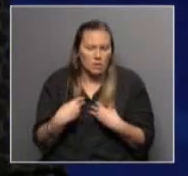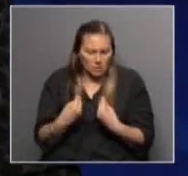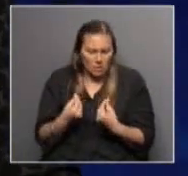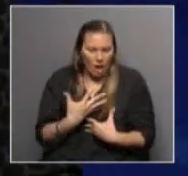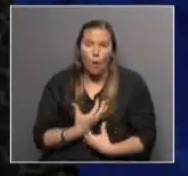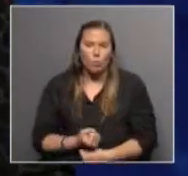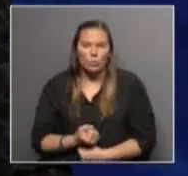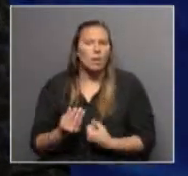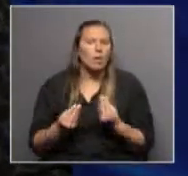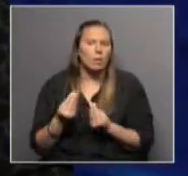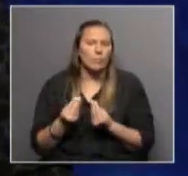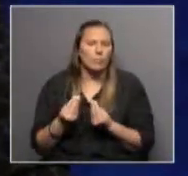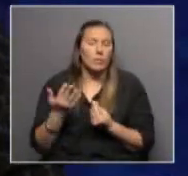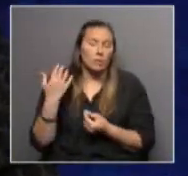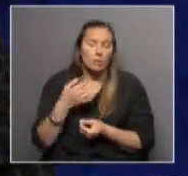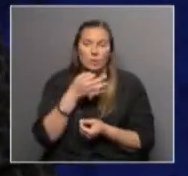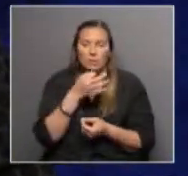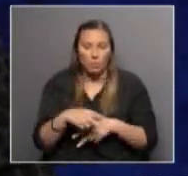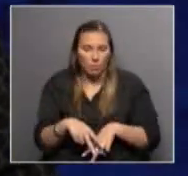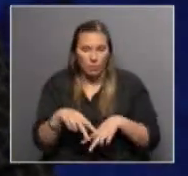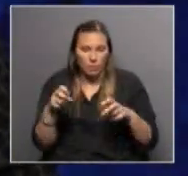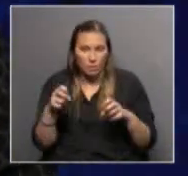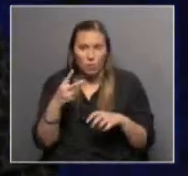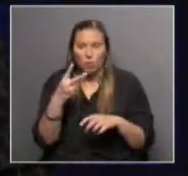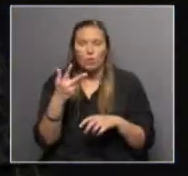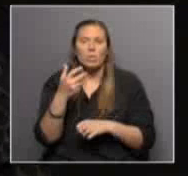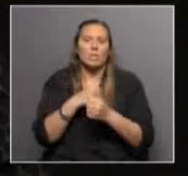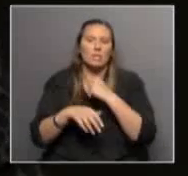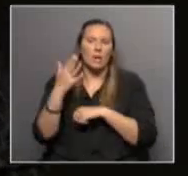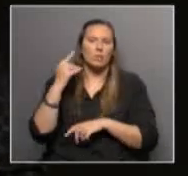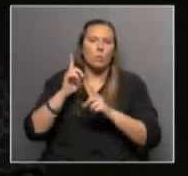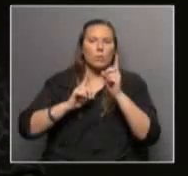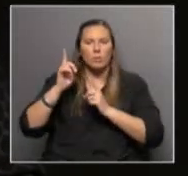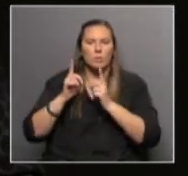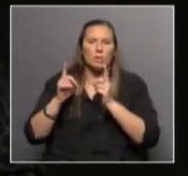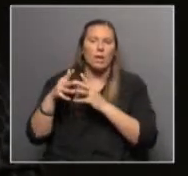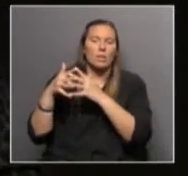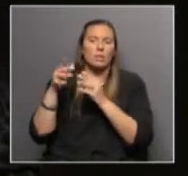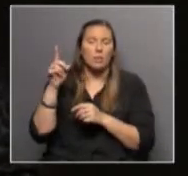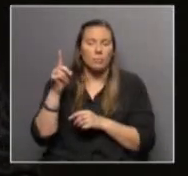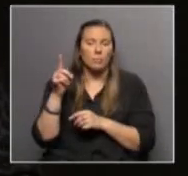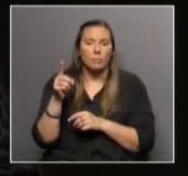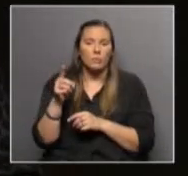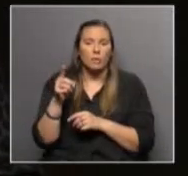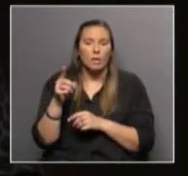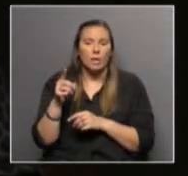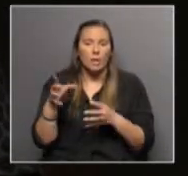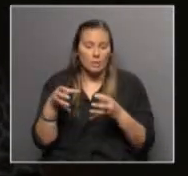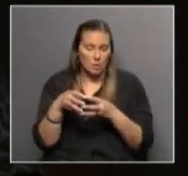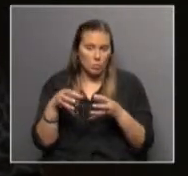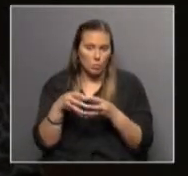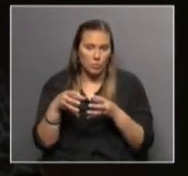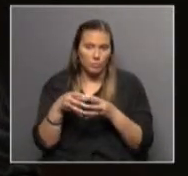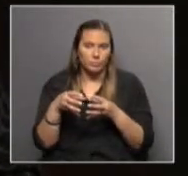angustia en ese momento y yo te comentaba que hay un estudio que se hizo hace dos o tres años en una universidad norteamericana que lo que hizo ese grupo de investigadores